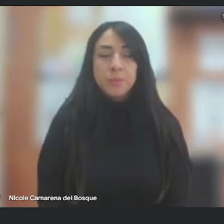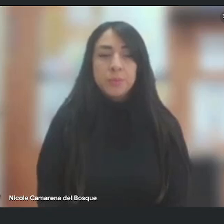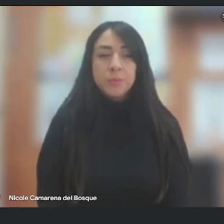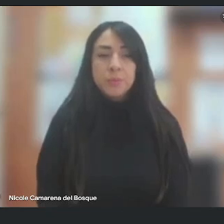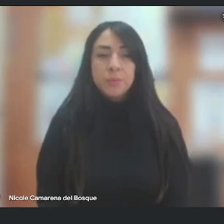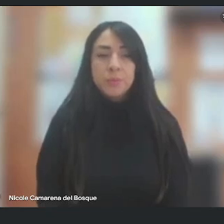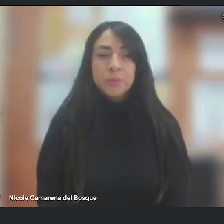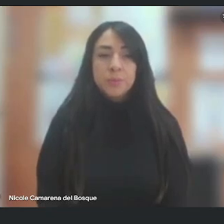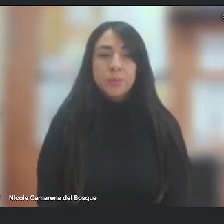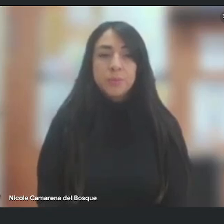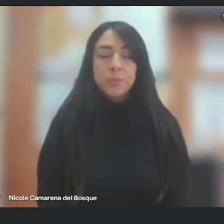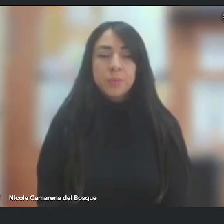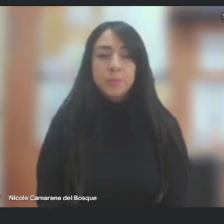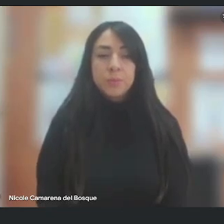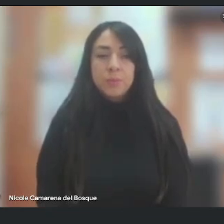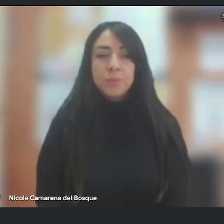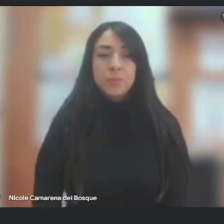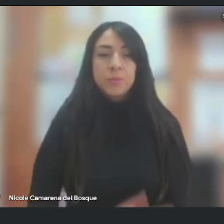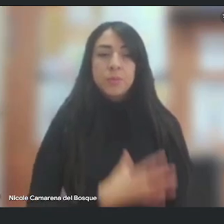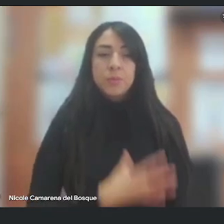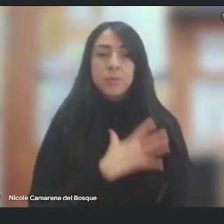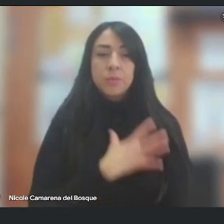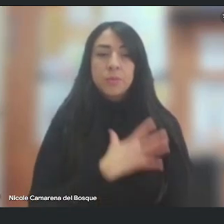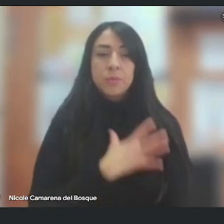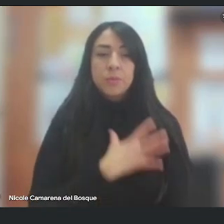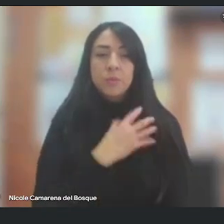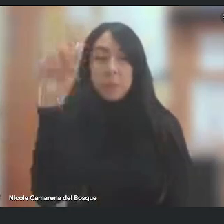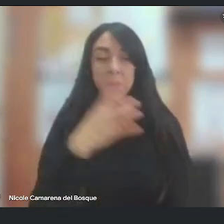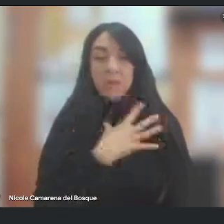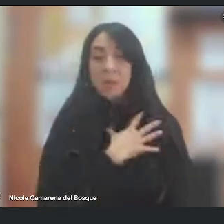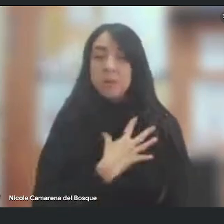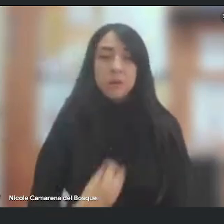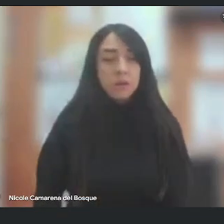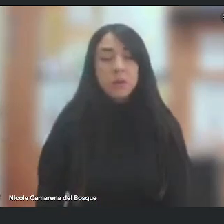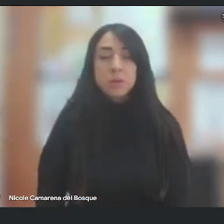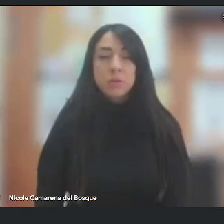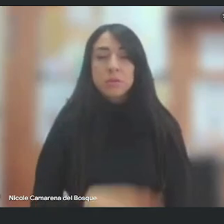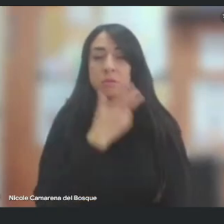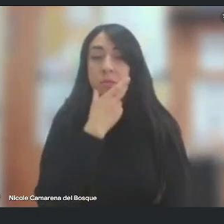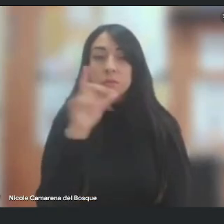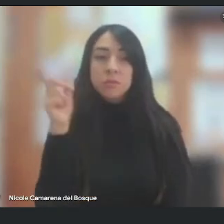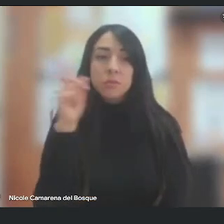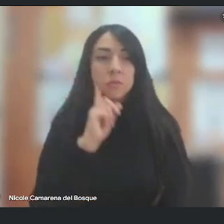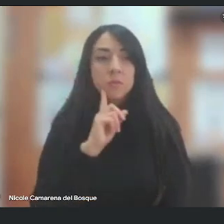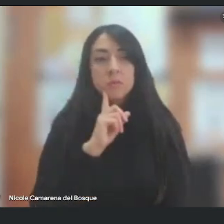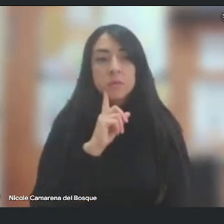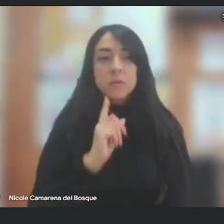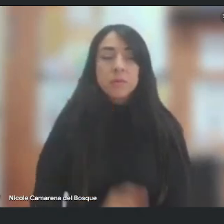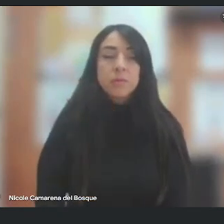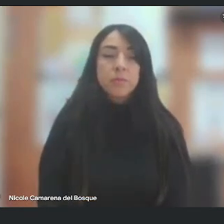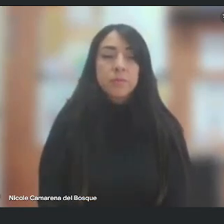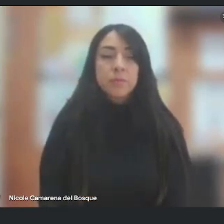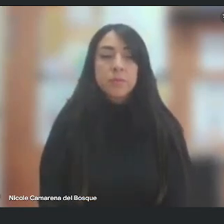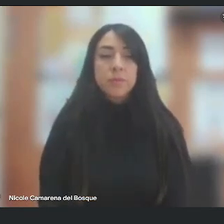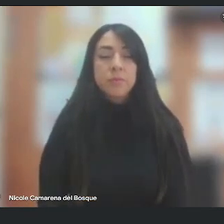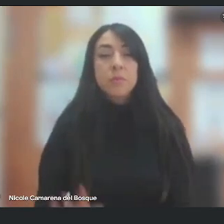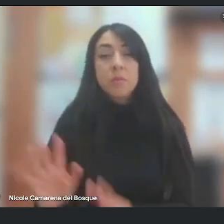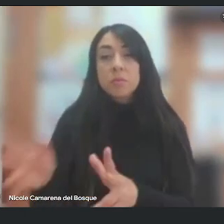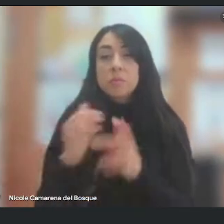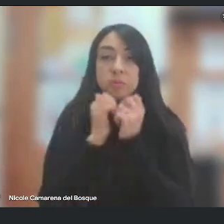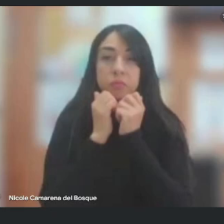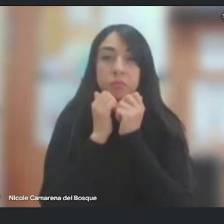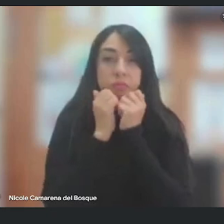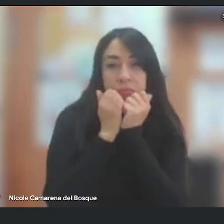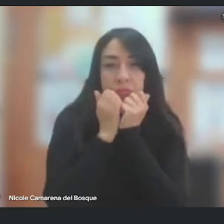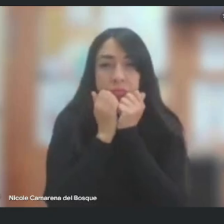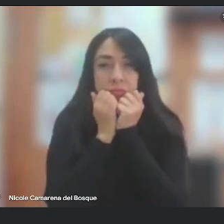sus hijos e hijas. Muchas veces también por temor a que esos valores que han enseñado a lo mejor en familias desde